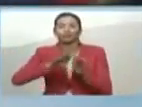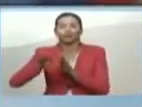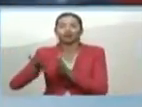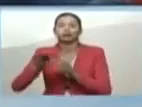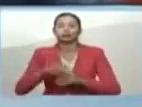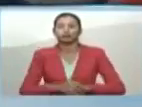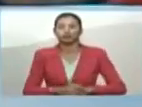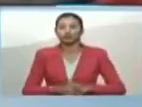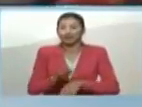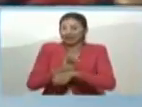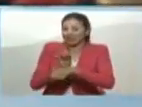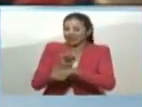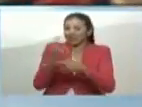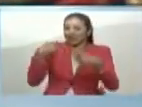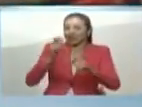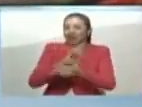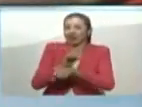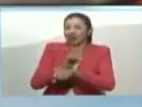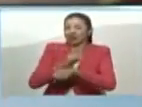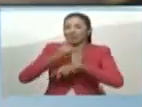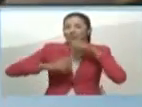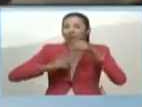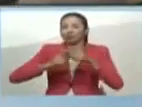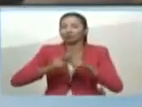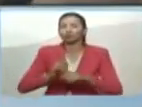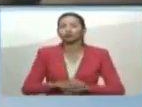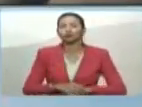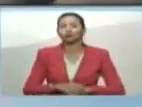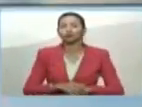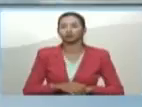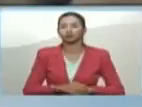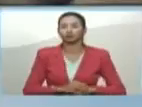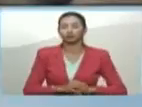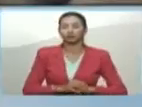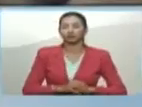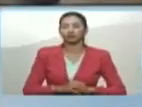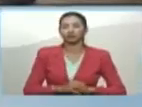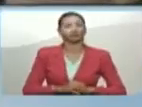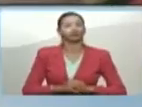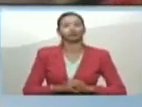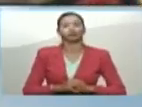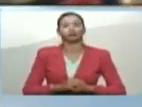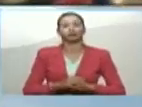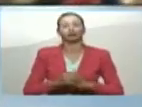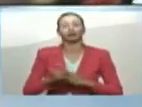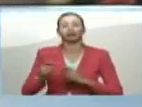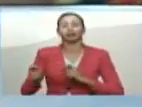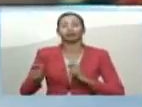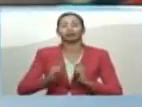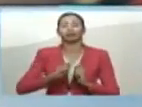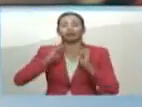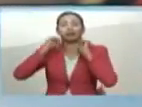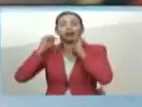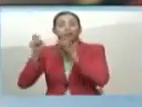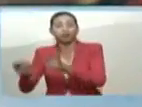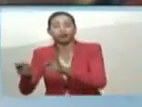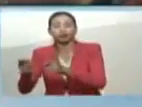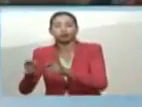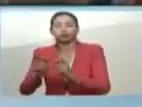de agilizar los procesos de transferencia. Es aquí donde el Poder Popular tiene